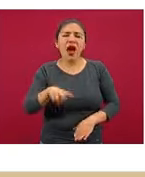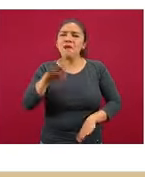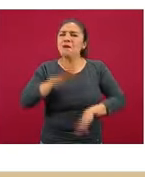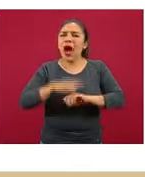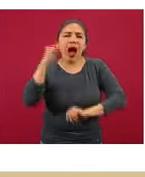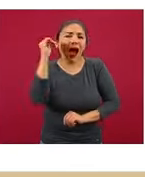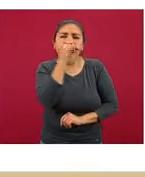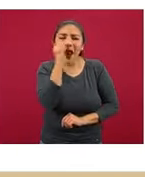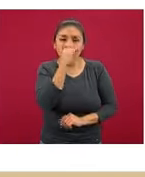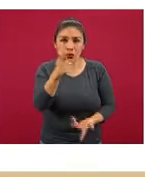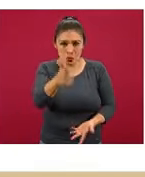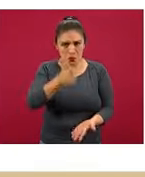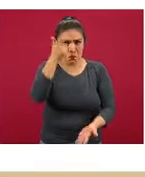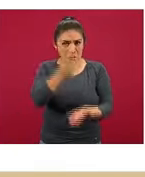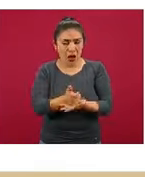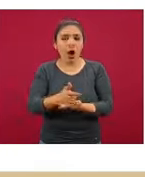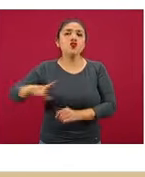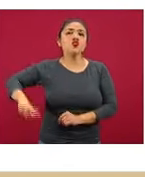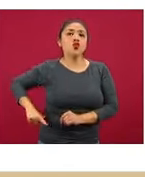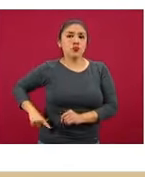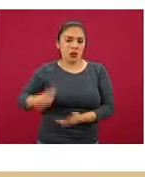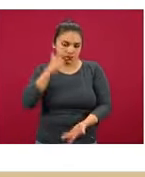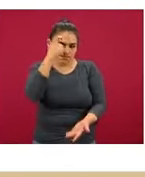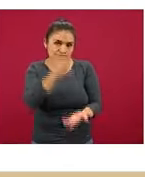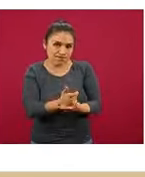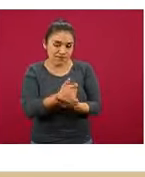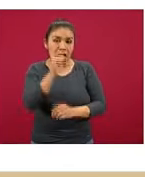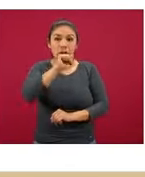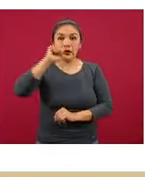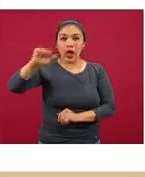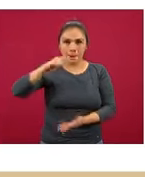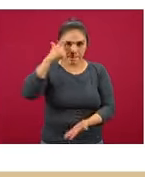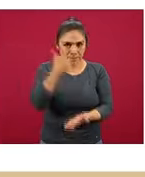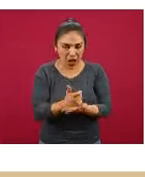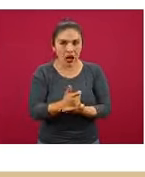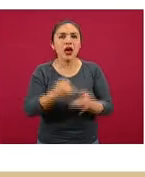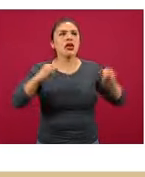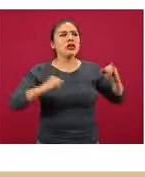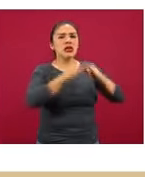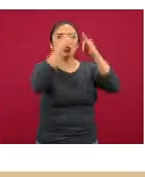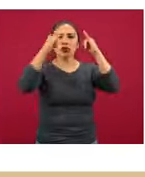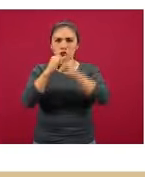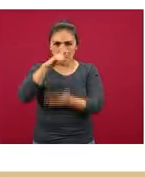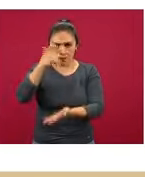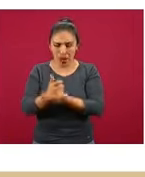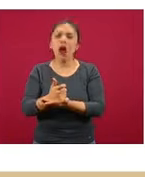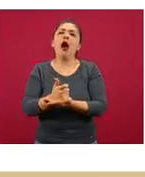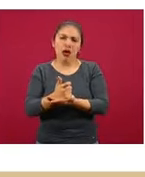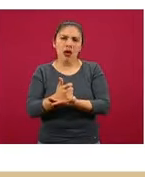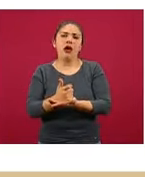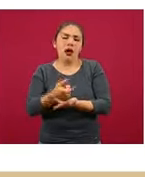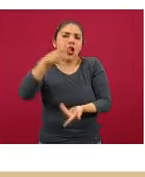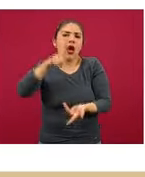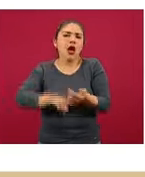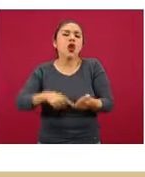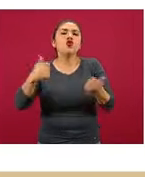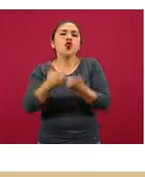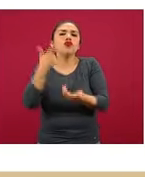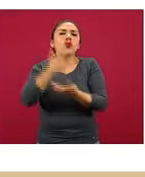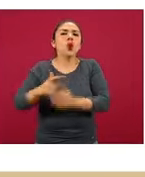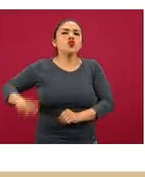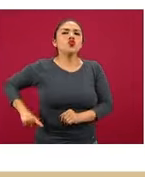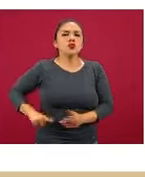gratuita. La paga el gobierno, la Secretaría de Salud y las instituciones. Claro que tiene un costo, pero este costo es sufragado por